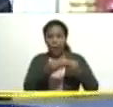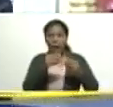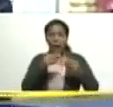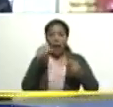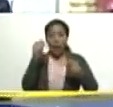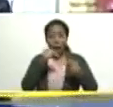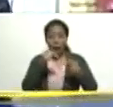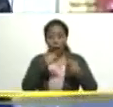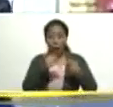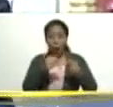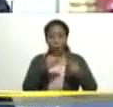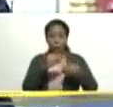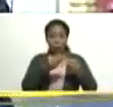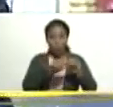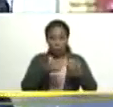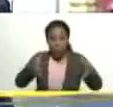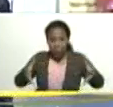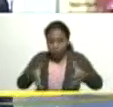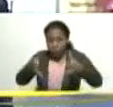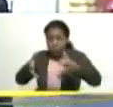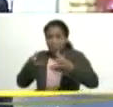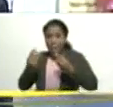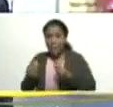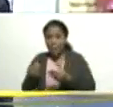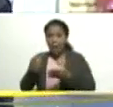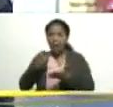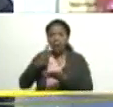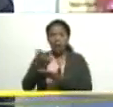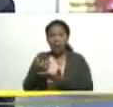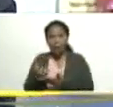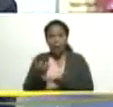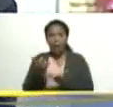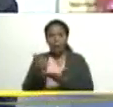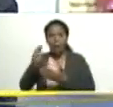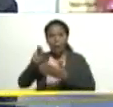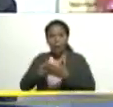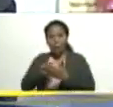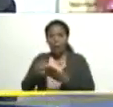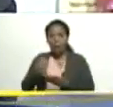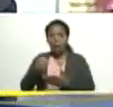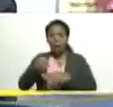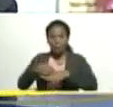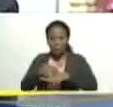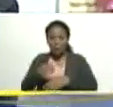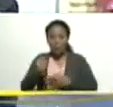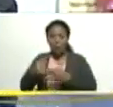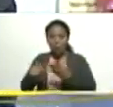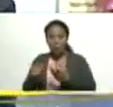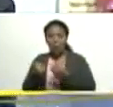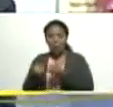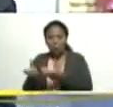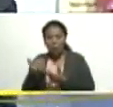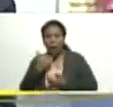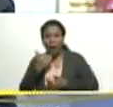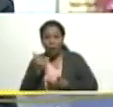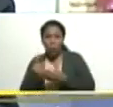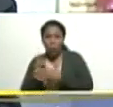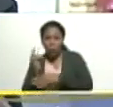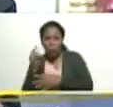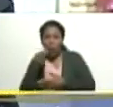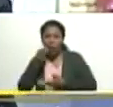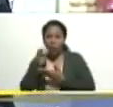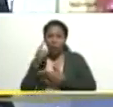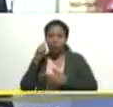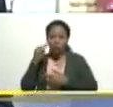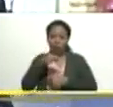de hornos y de calentadores para el secado, eliminando el consumo de un rubro como el diésel, que prácticamente ha sido, bueno, uno